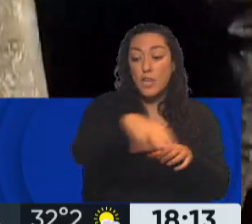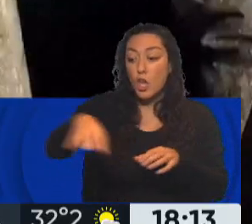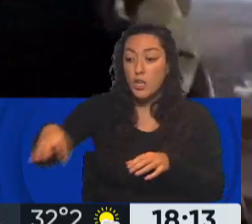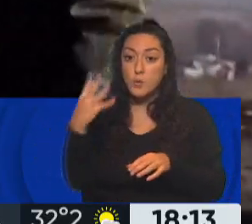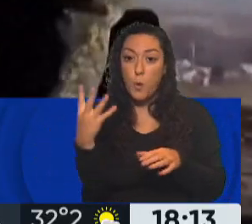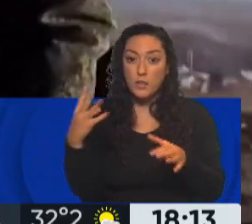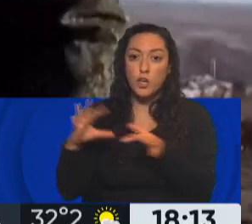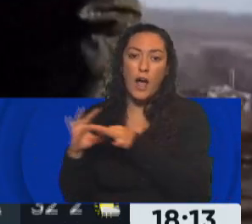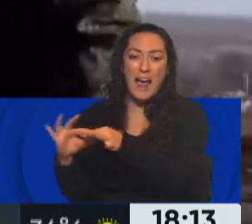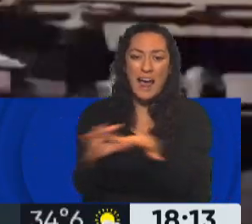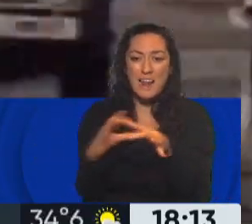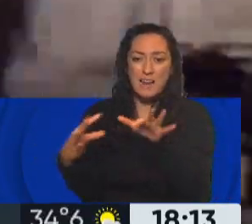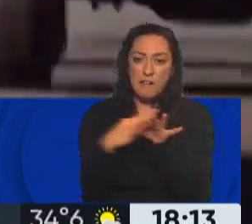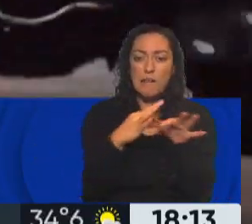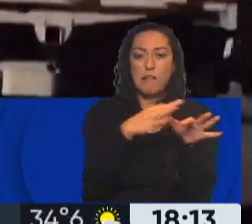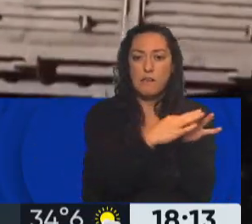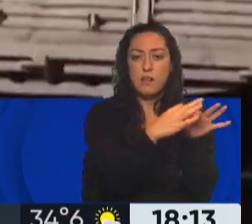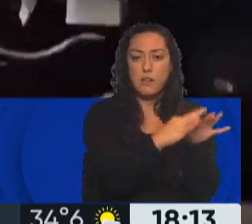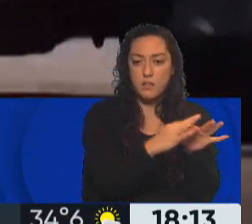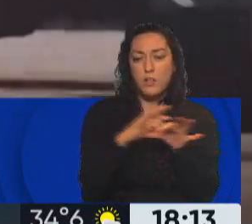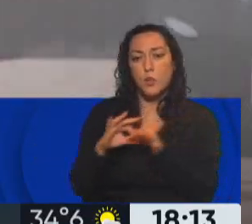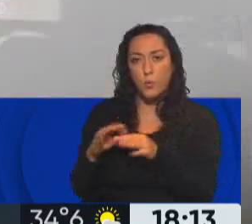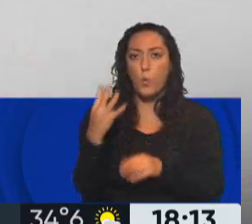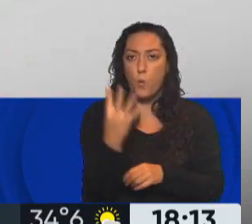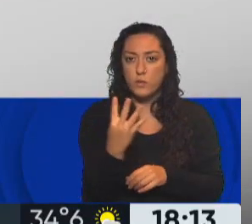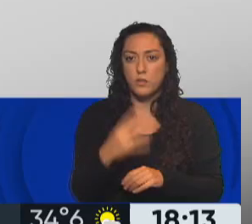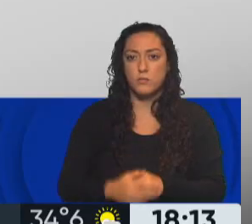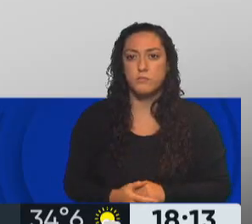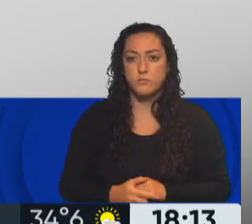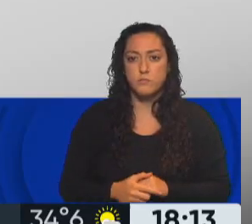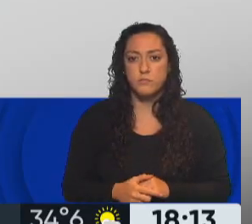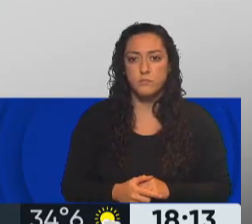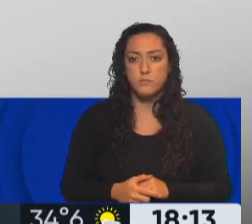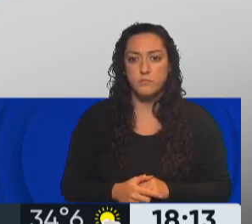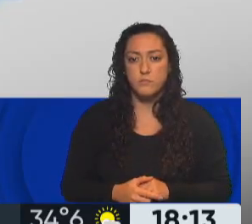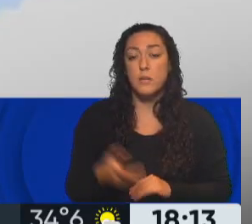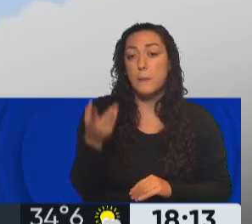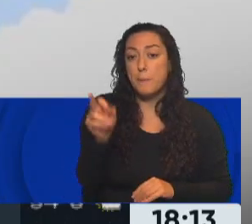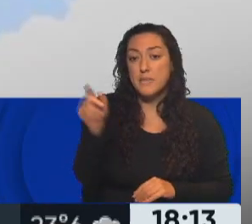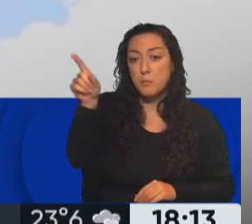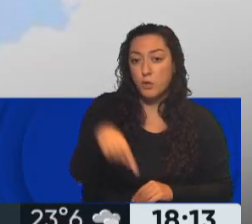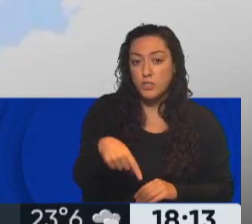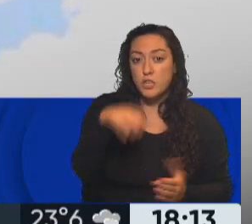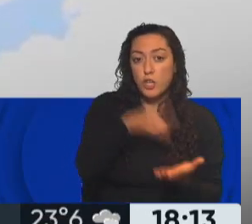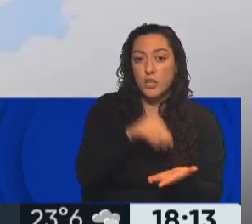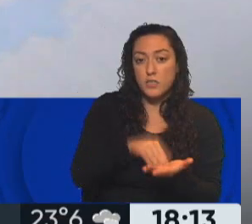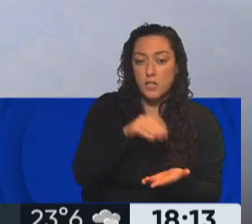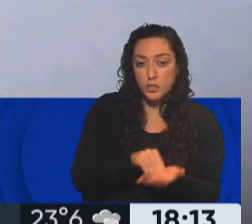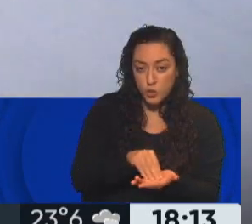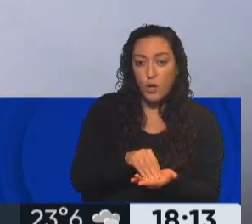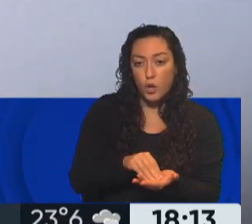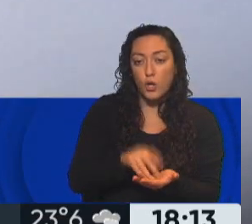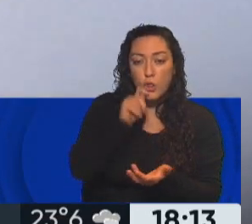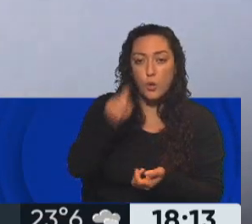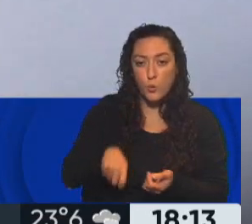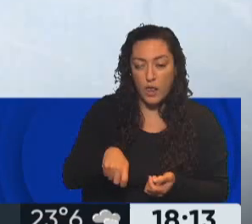controla parcialmente: Donetsk, Lugansk, Zaporilla y Jersón, lo que equivale al 20% del territorio ucraniano.